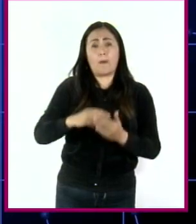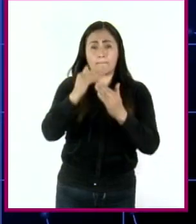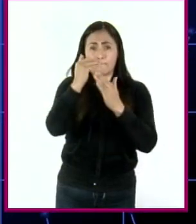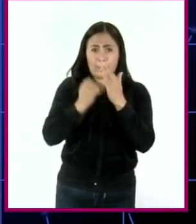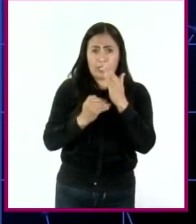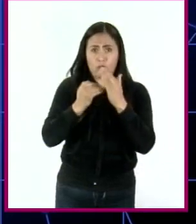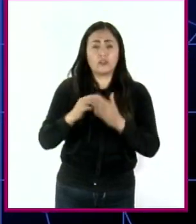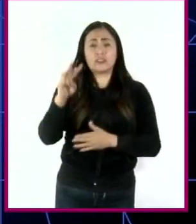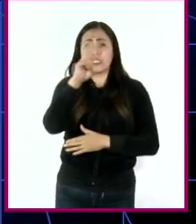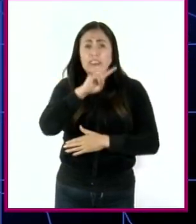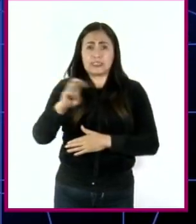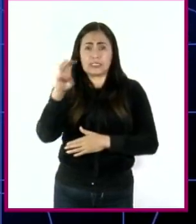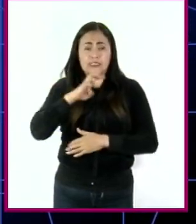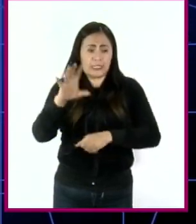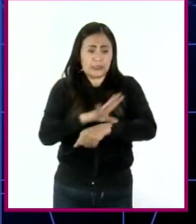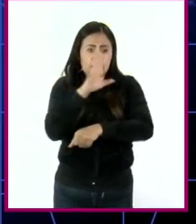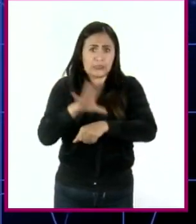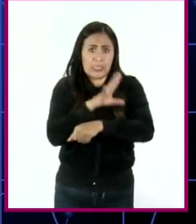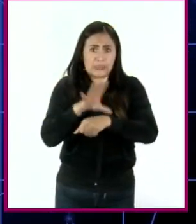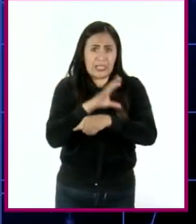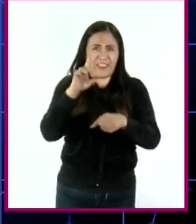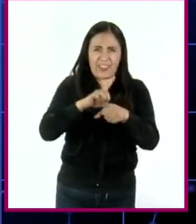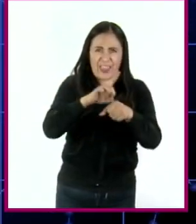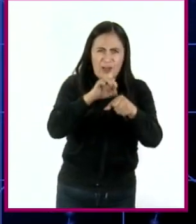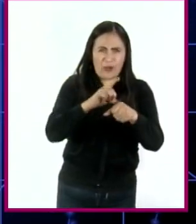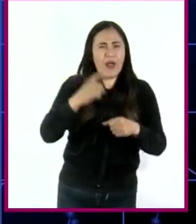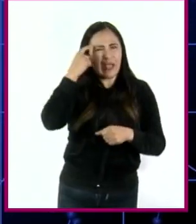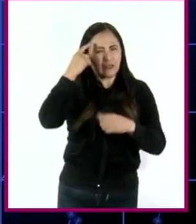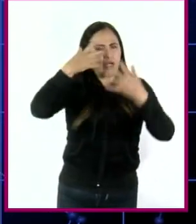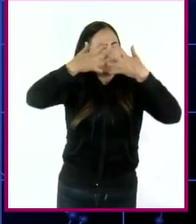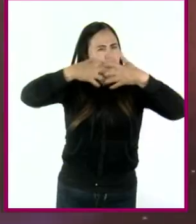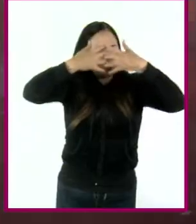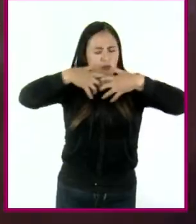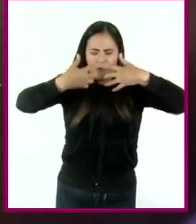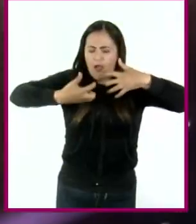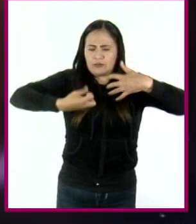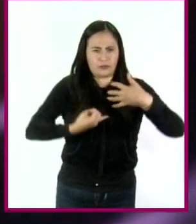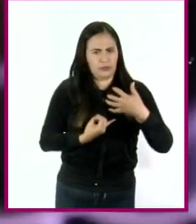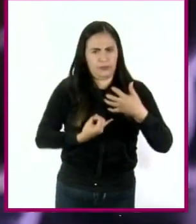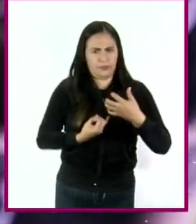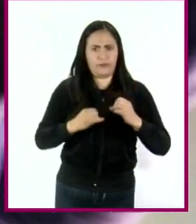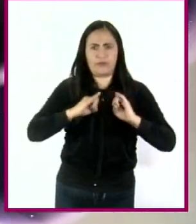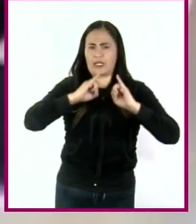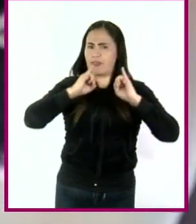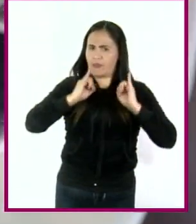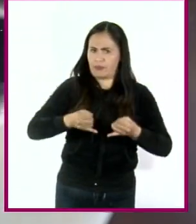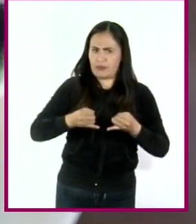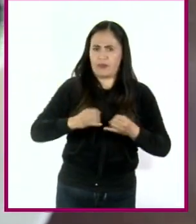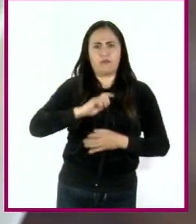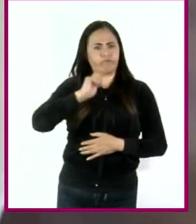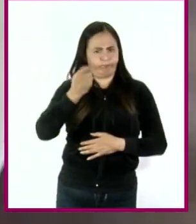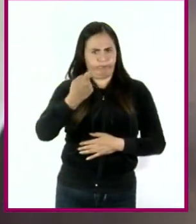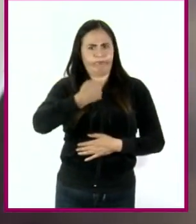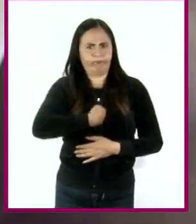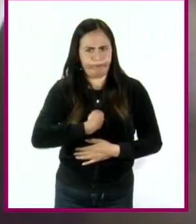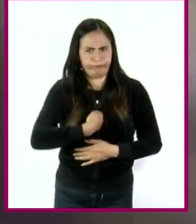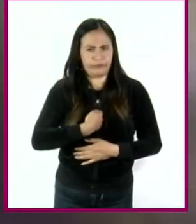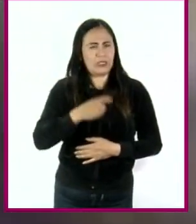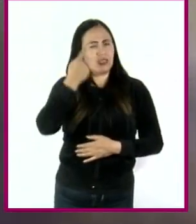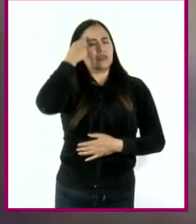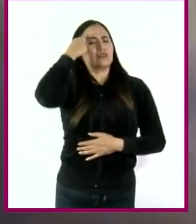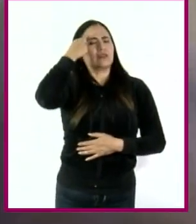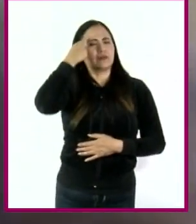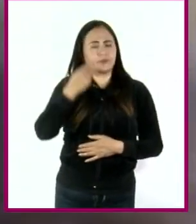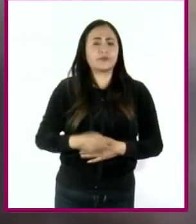calorías diarias, el cerebro nos hace ser quienes somos. Nos da identidad y conciencia. Si algo ha descubierto